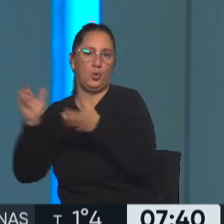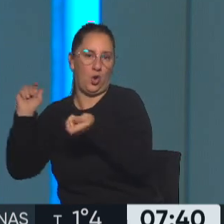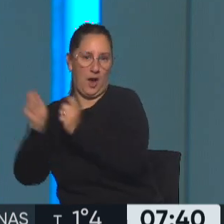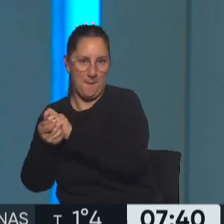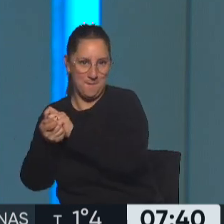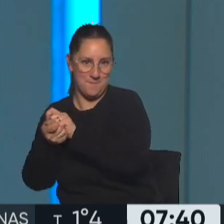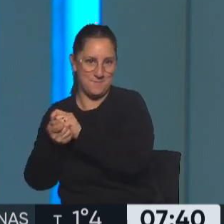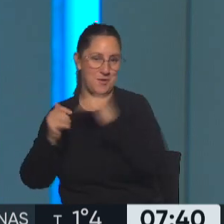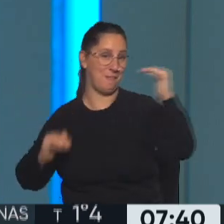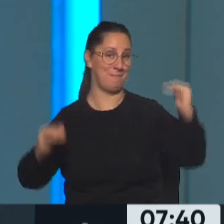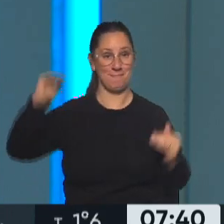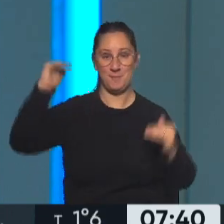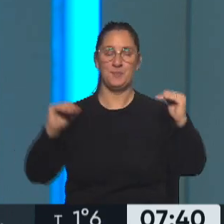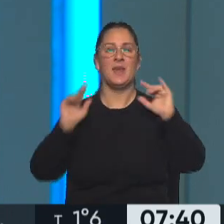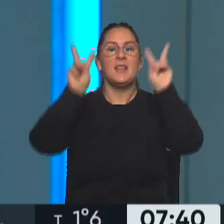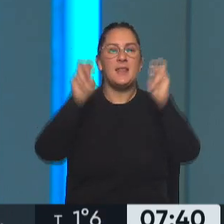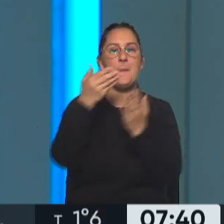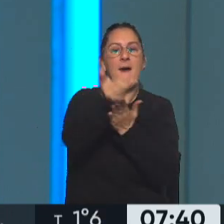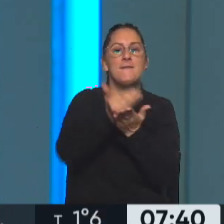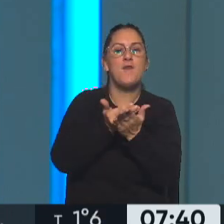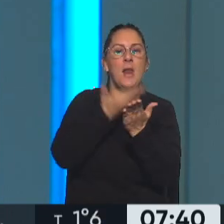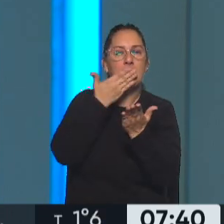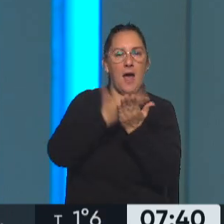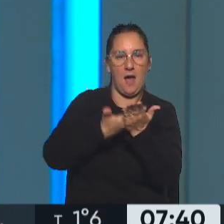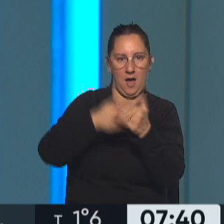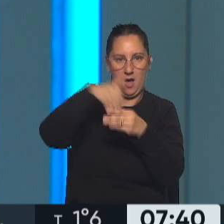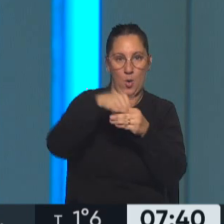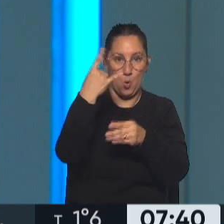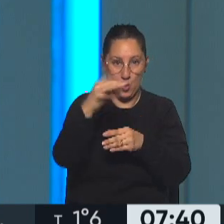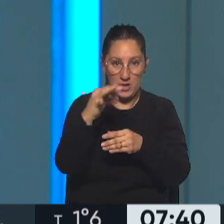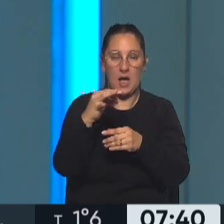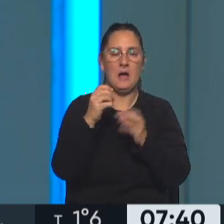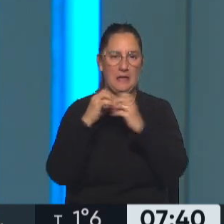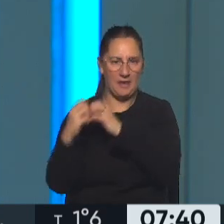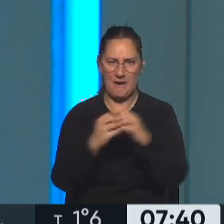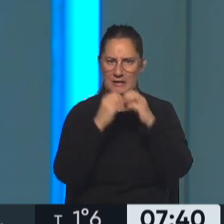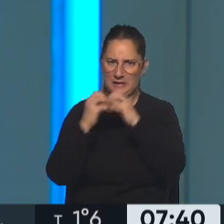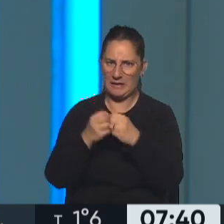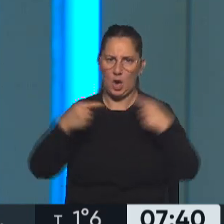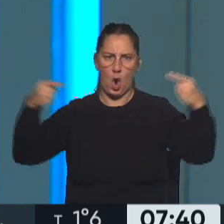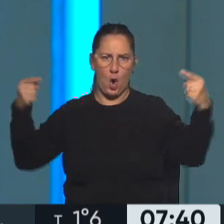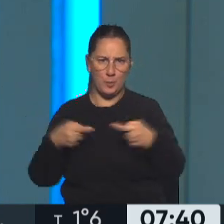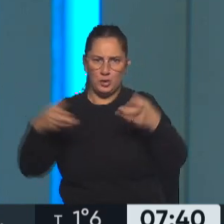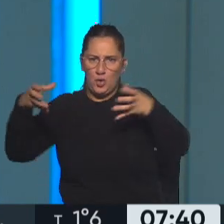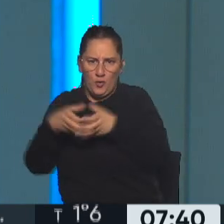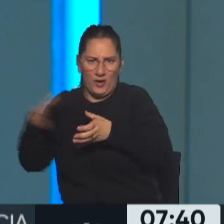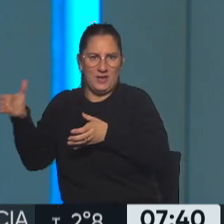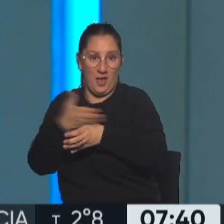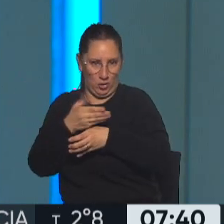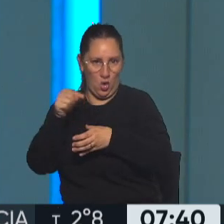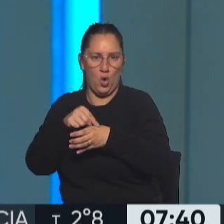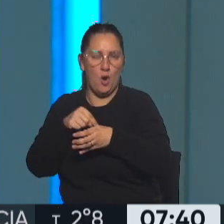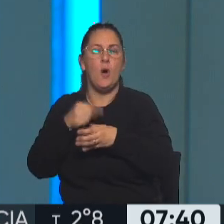Cambio. Detalles sobre la boleta única. Hay mucho debate y hay una oposición muy firme del Frente de Todos en el sentido de